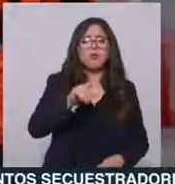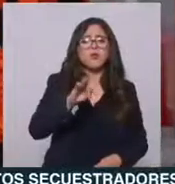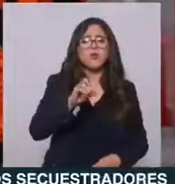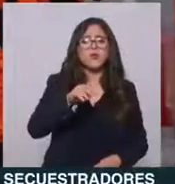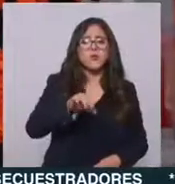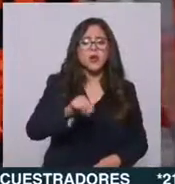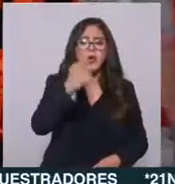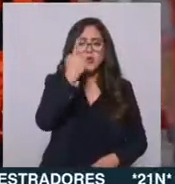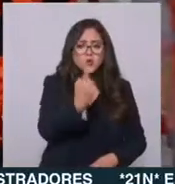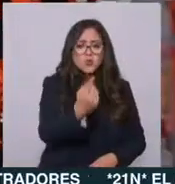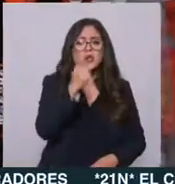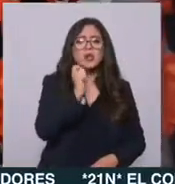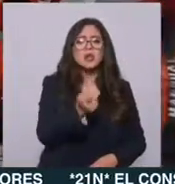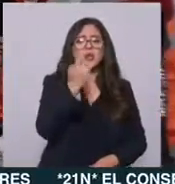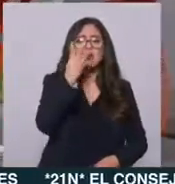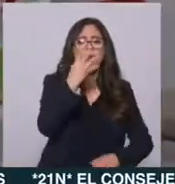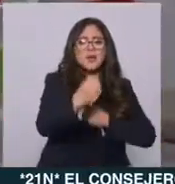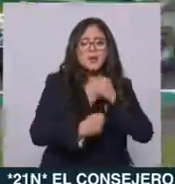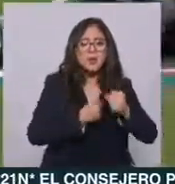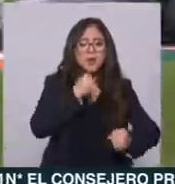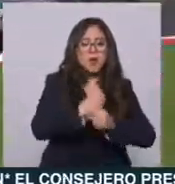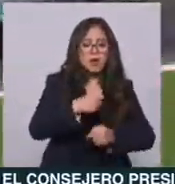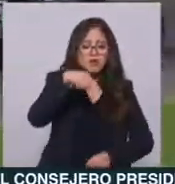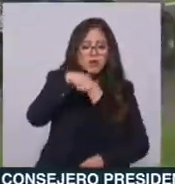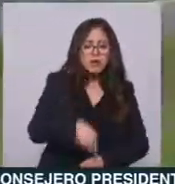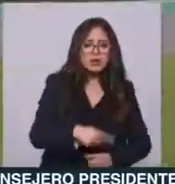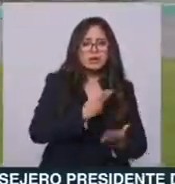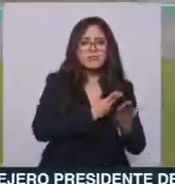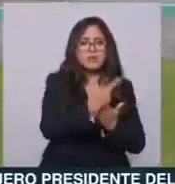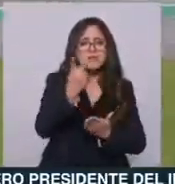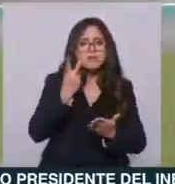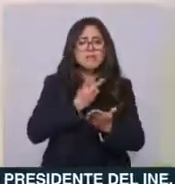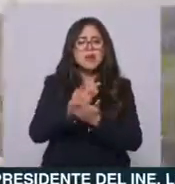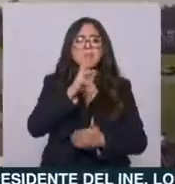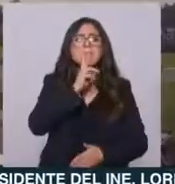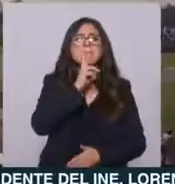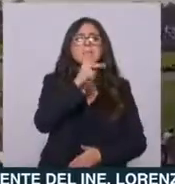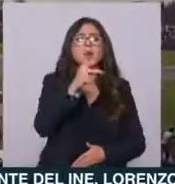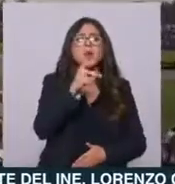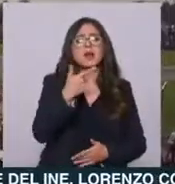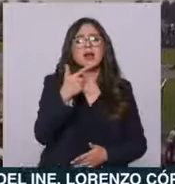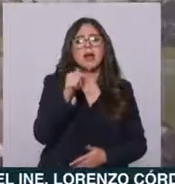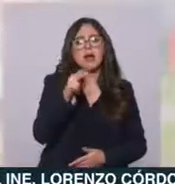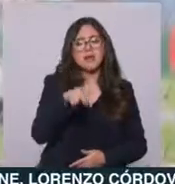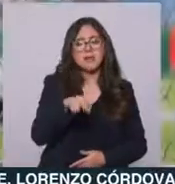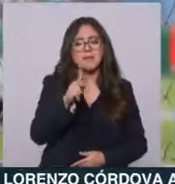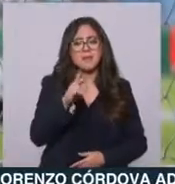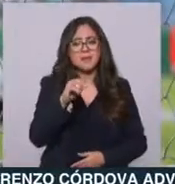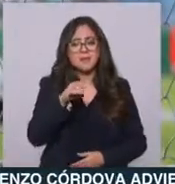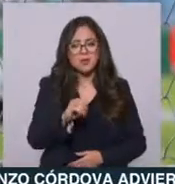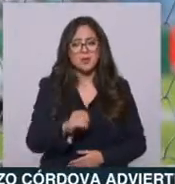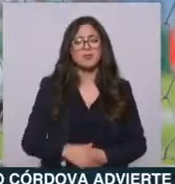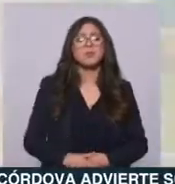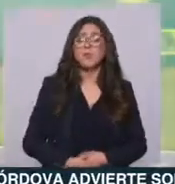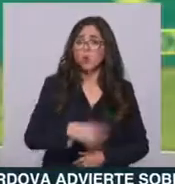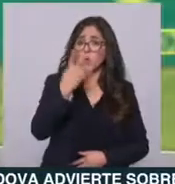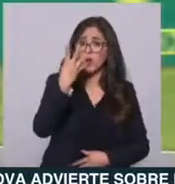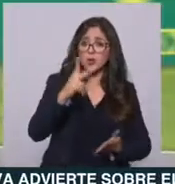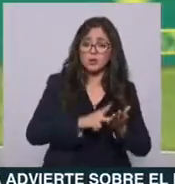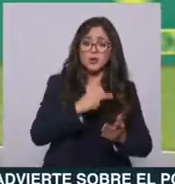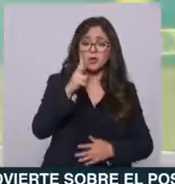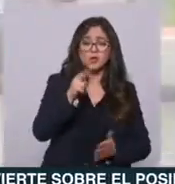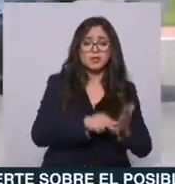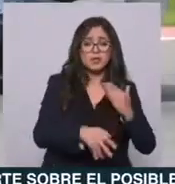1, llevándose 4 años consecutivos el galardón del mejor Gran Premio. En sus 4 ediciones,